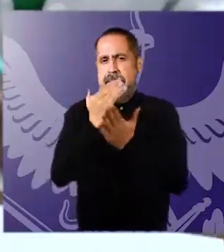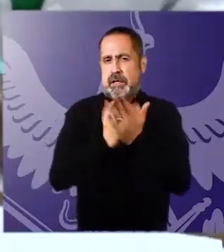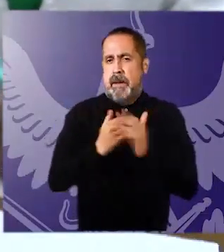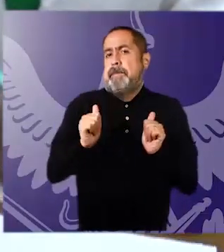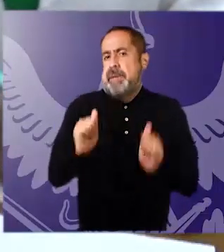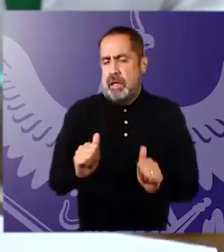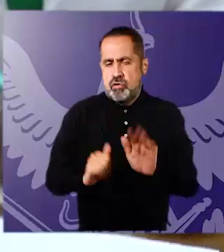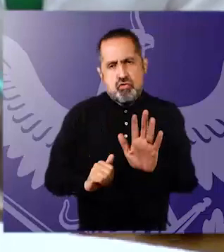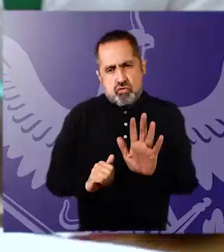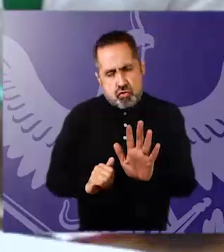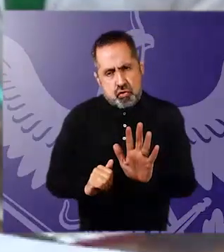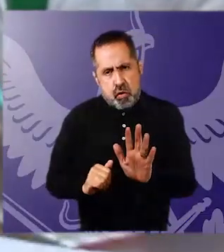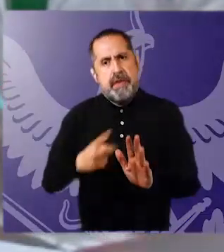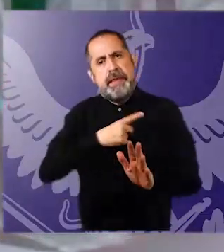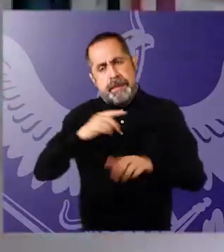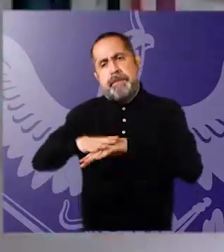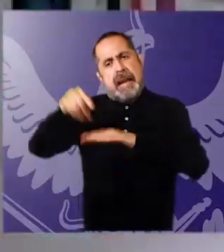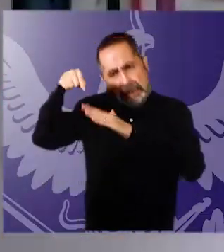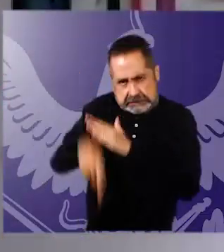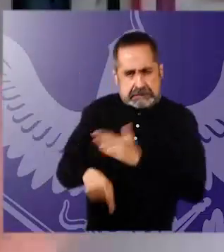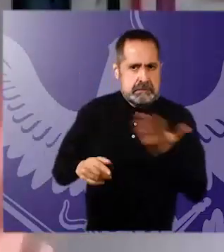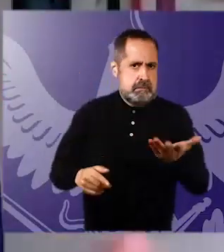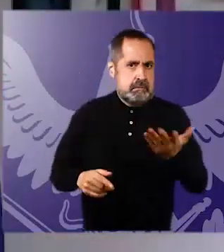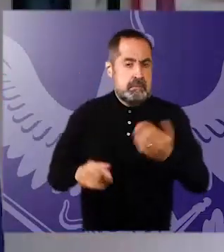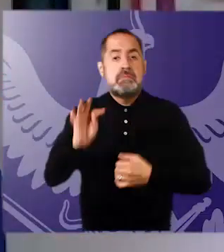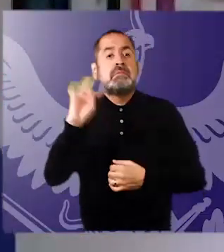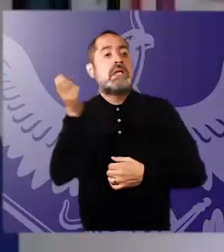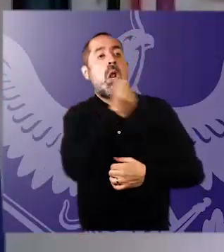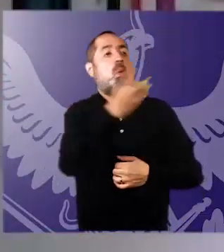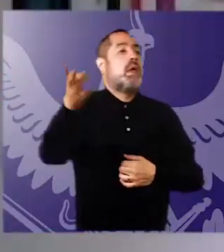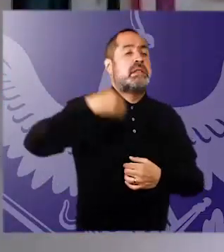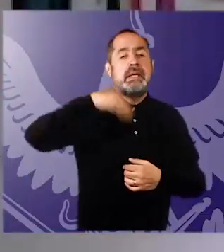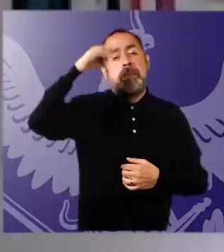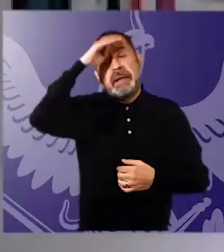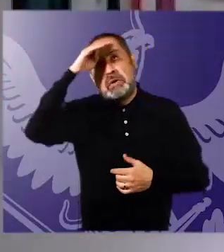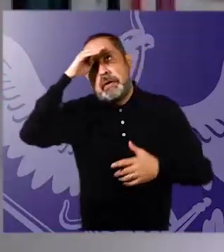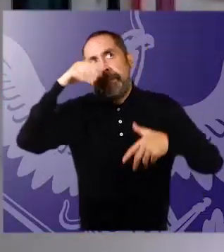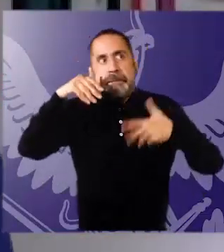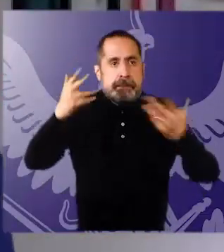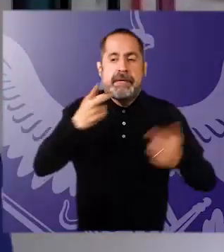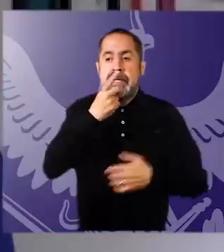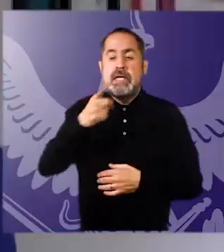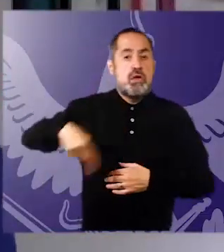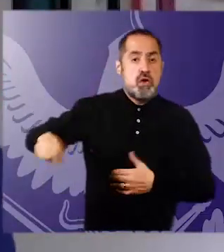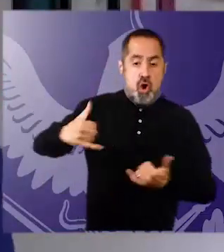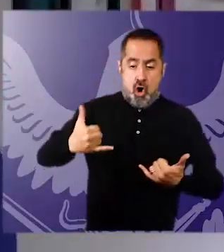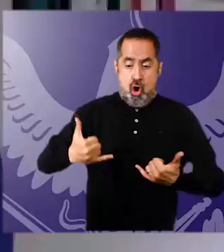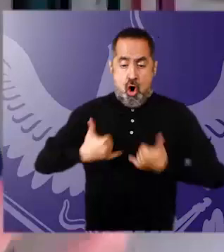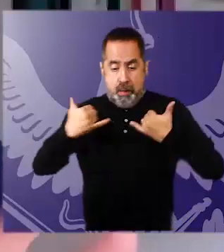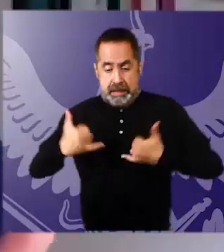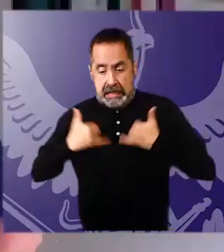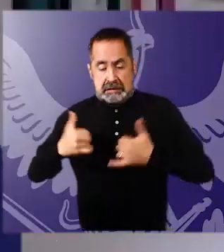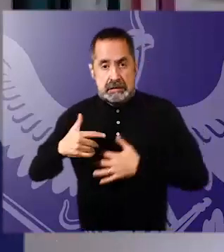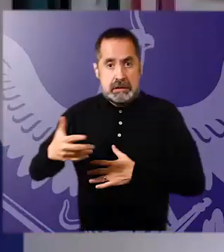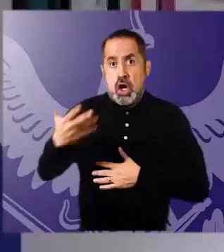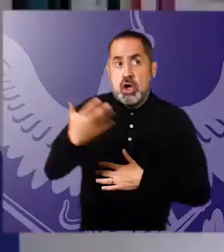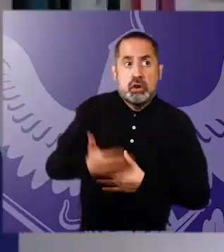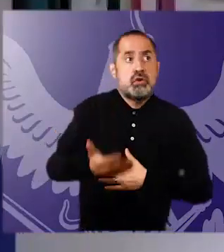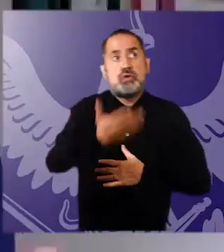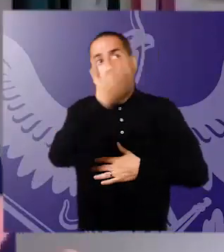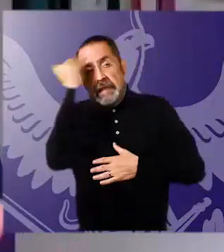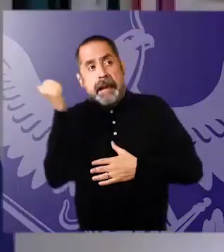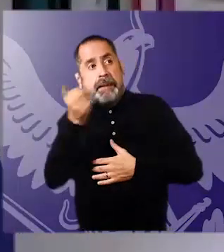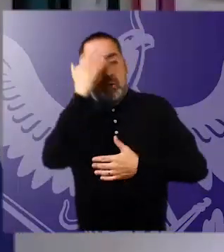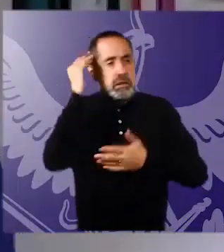diferentes métodos anticonceptivos. Hay una creencia. Esta creencia es que los y las